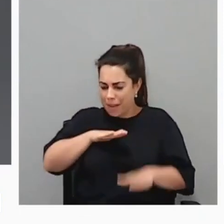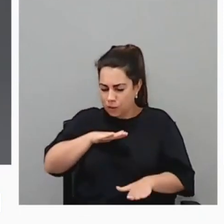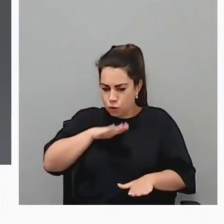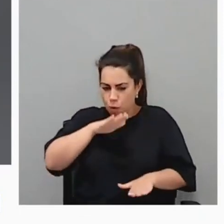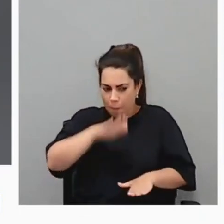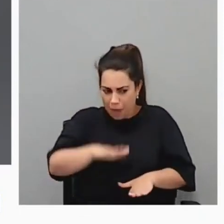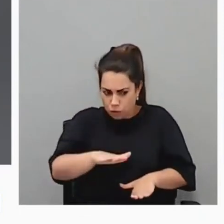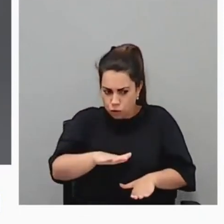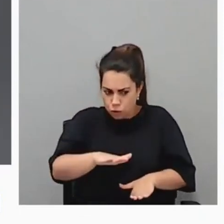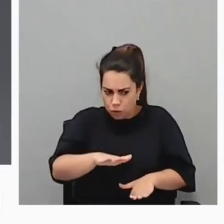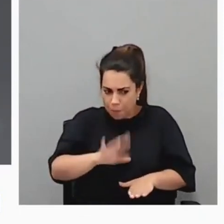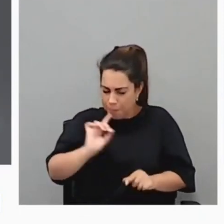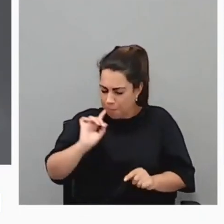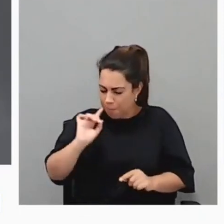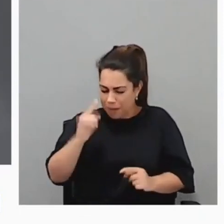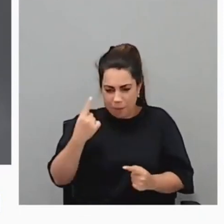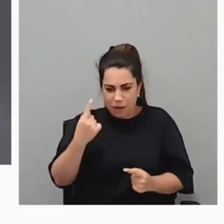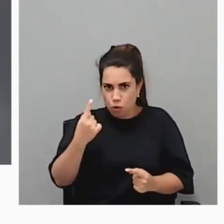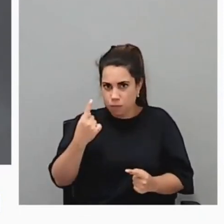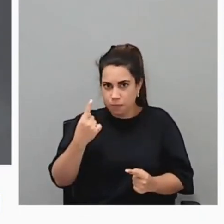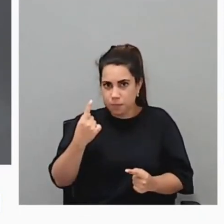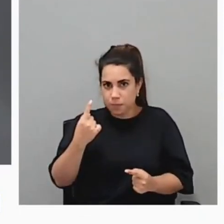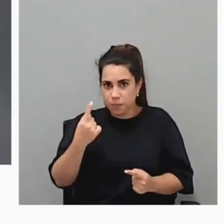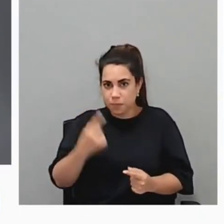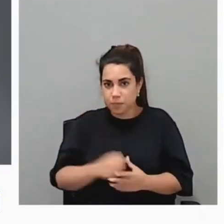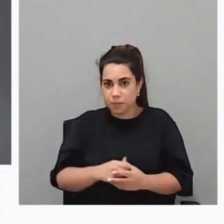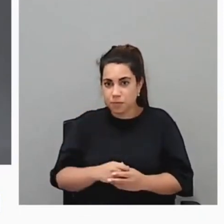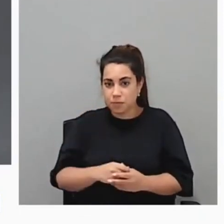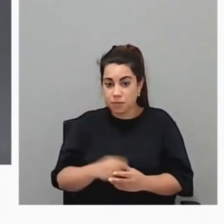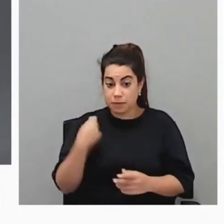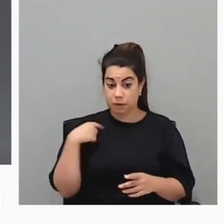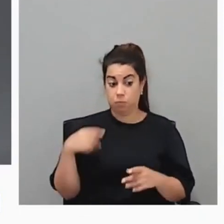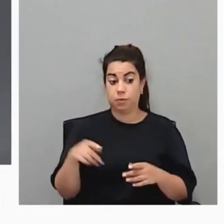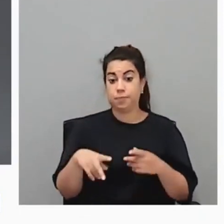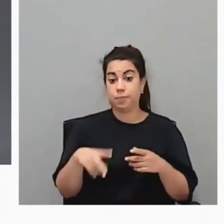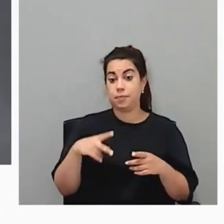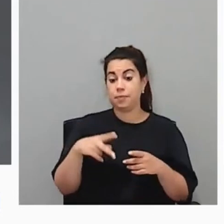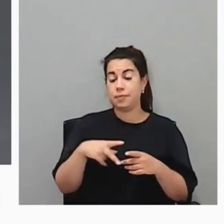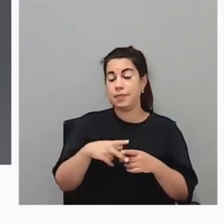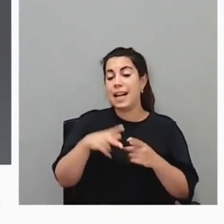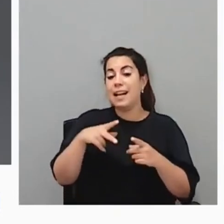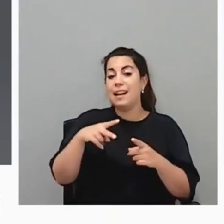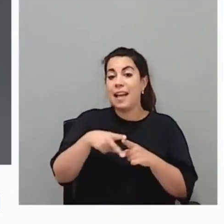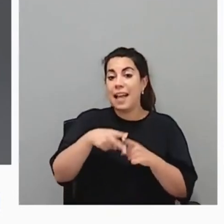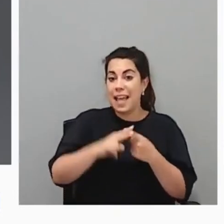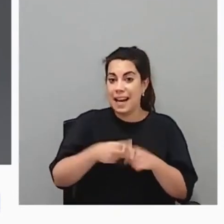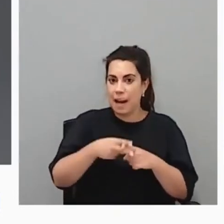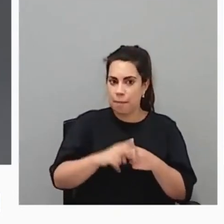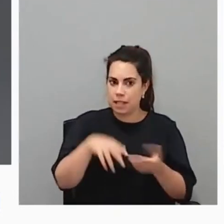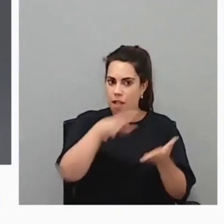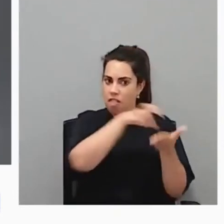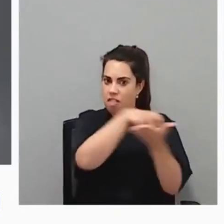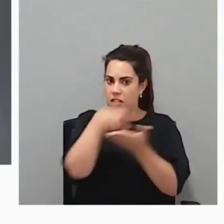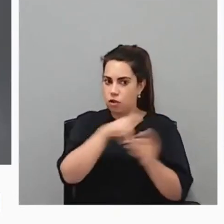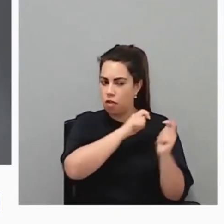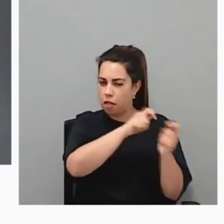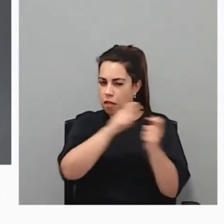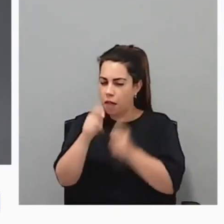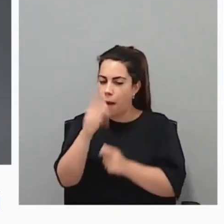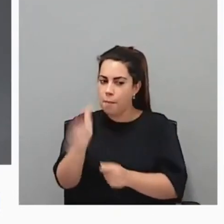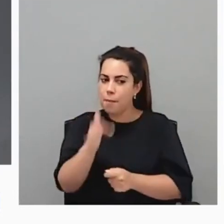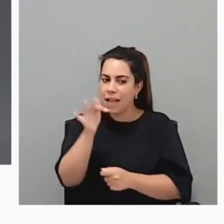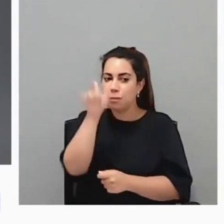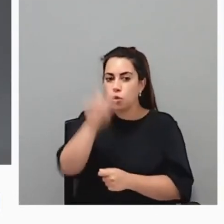eran entregar los dispositivos a los centros educativos y formar a los profesores para que